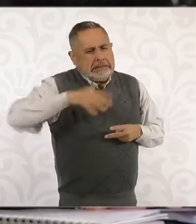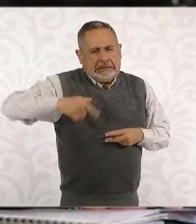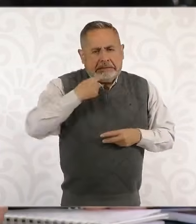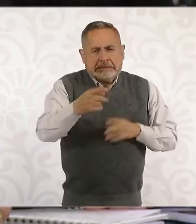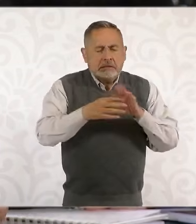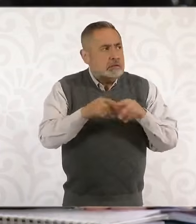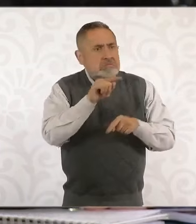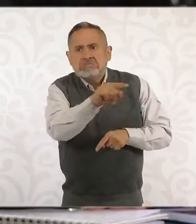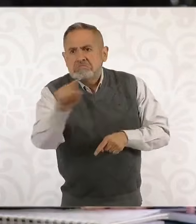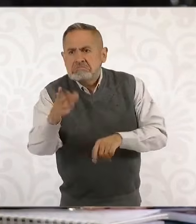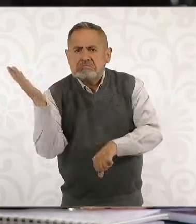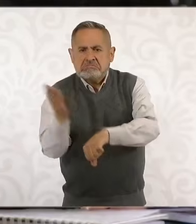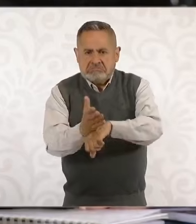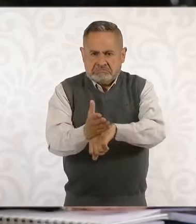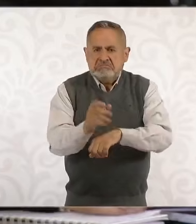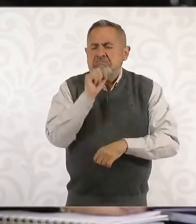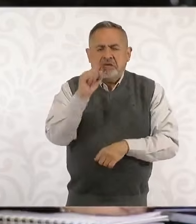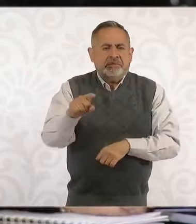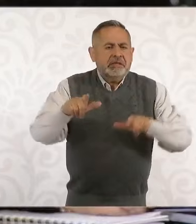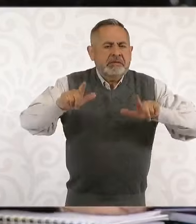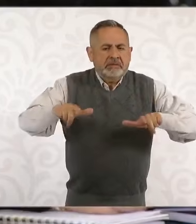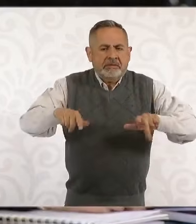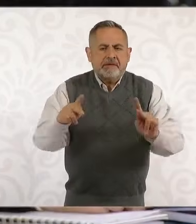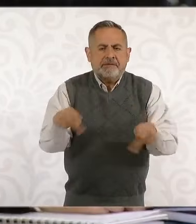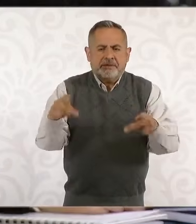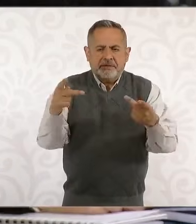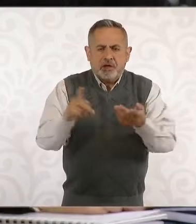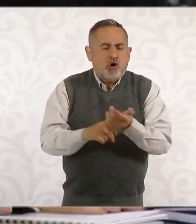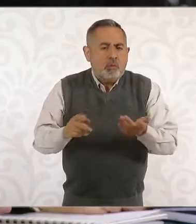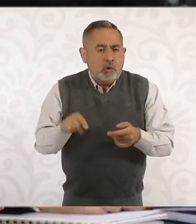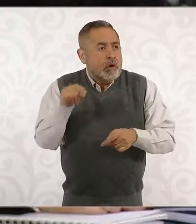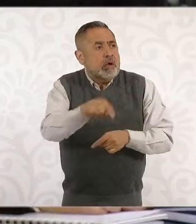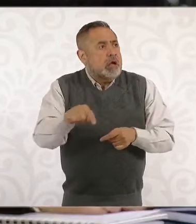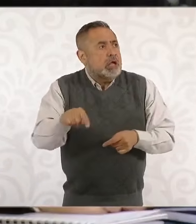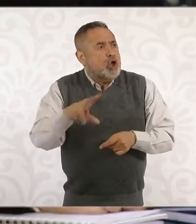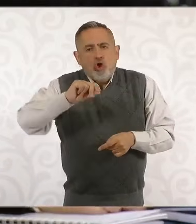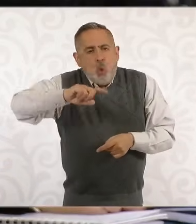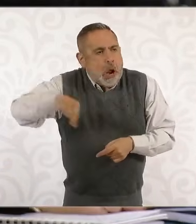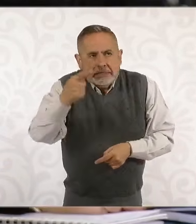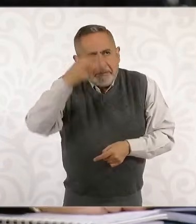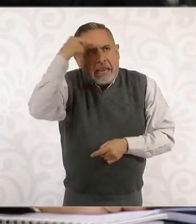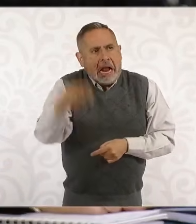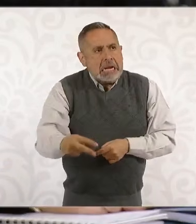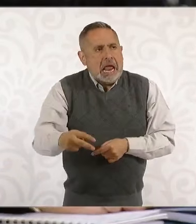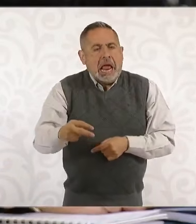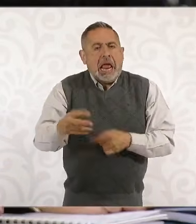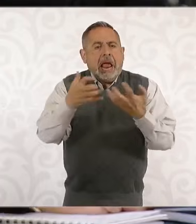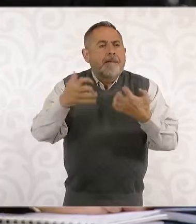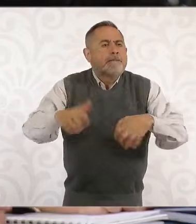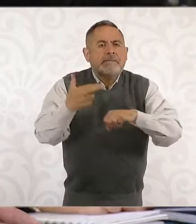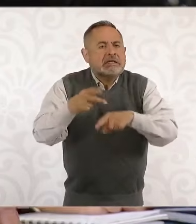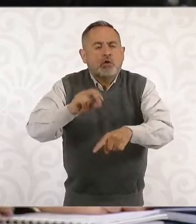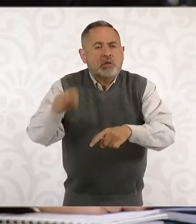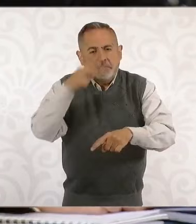a sancionar a las plataformas de reventa. No son mexicanas. En México, hasta donde entiendo, no sé,